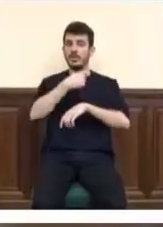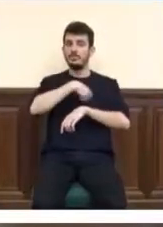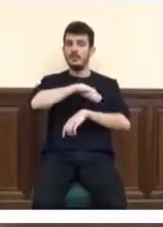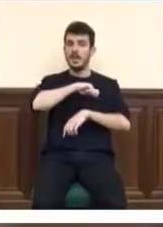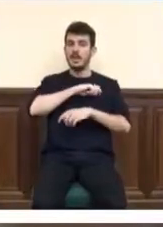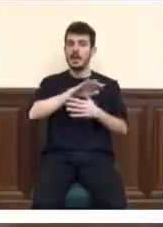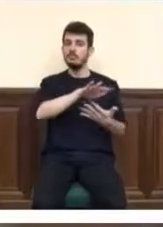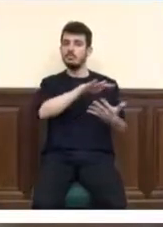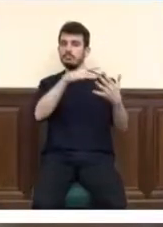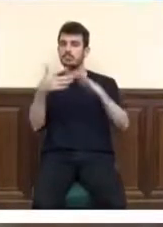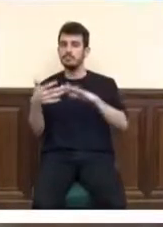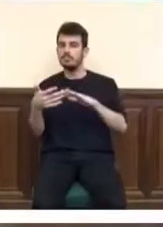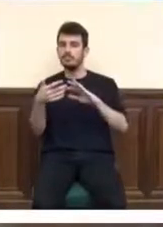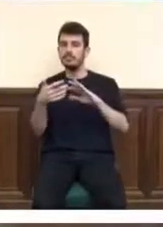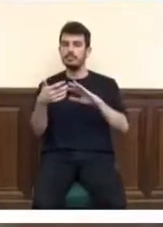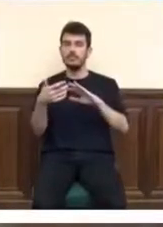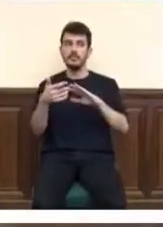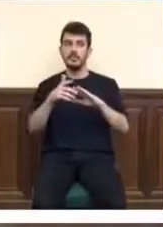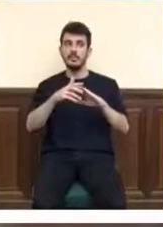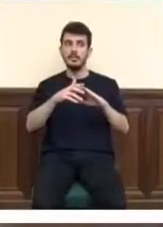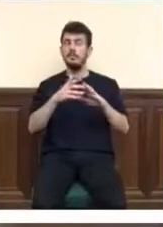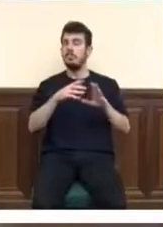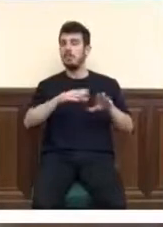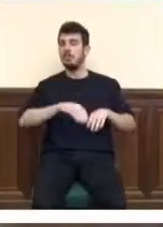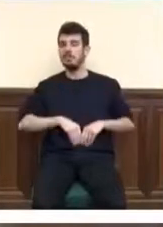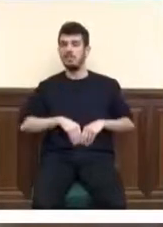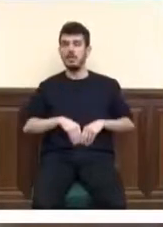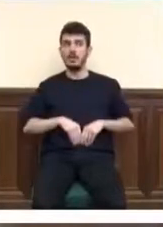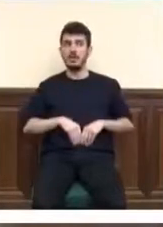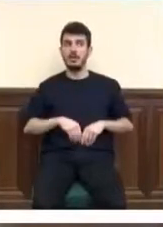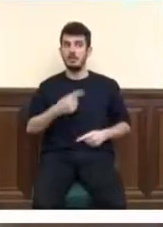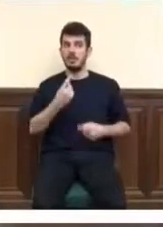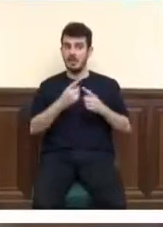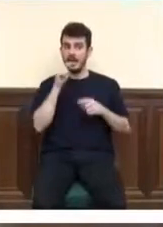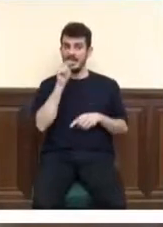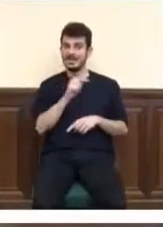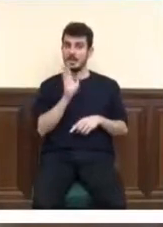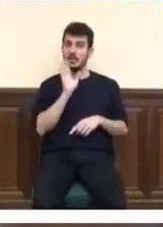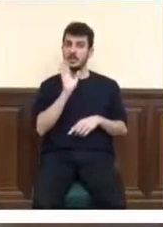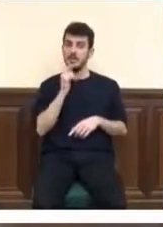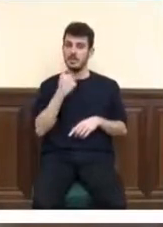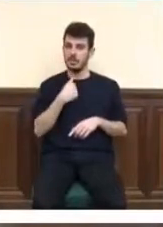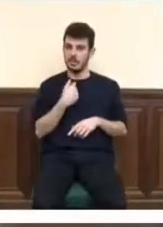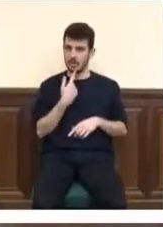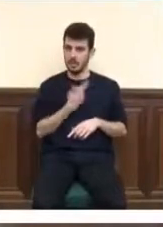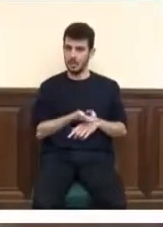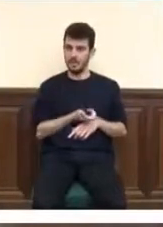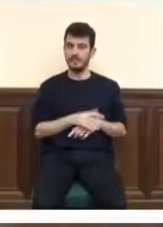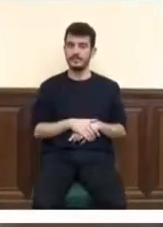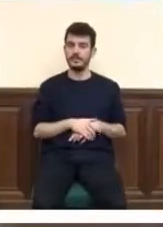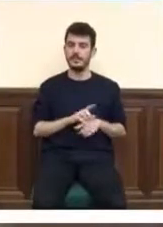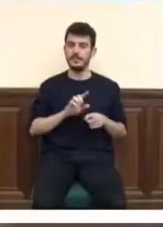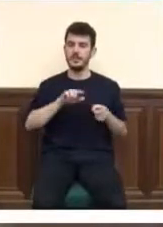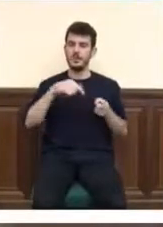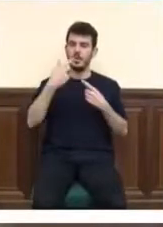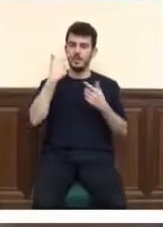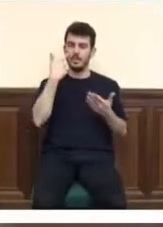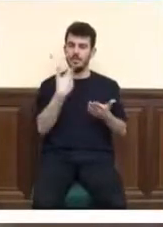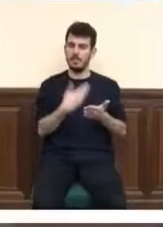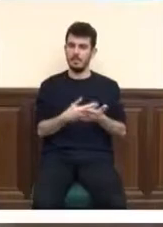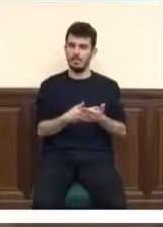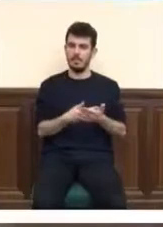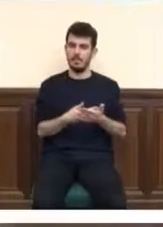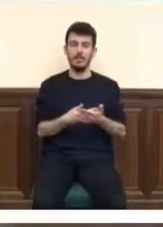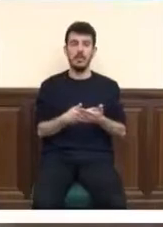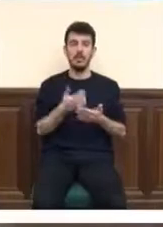España y fueron aceptadas, entre otras, esta a la que me refiero. Y luego he comprobado si